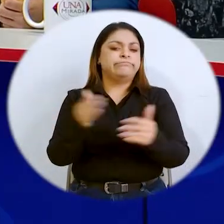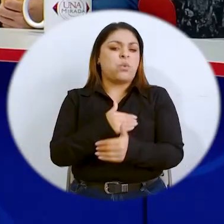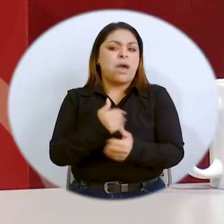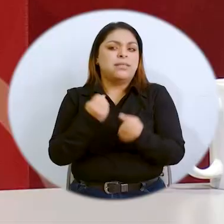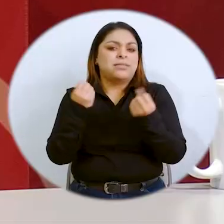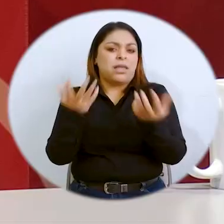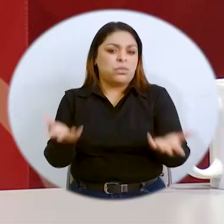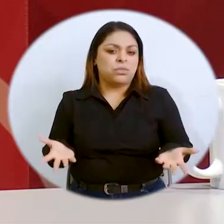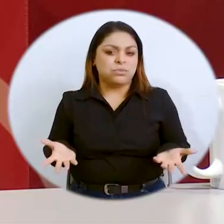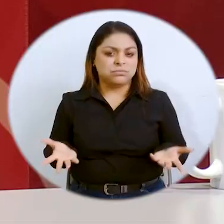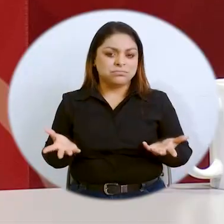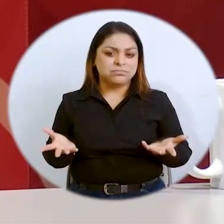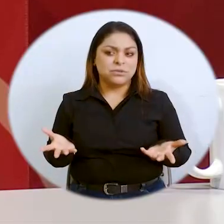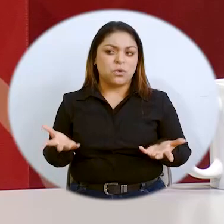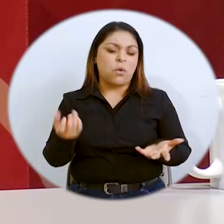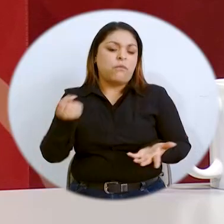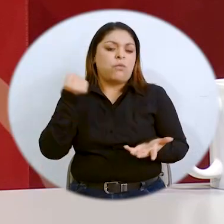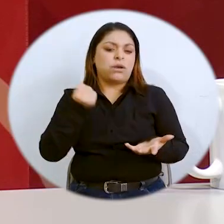sea tan